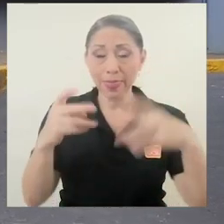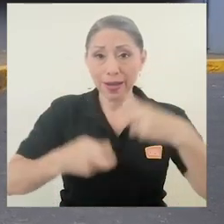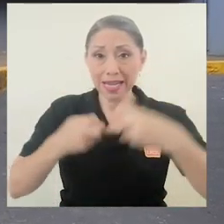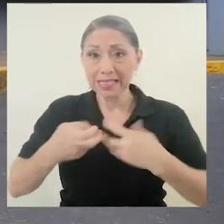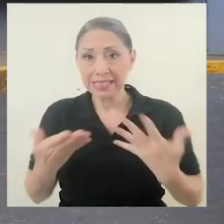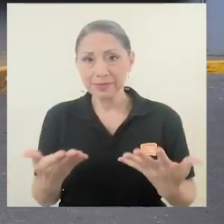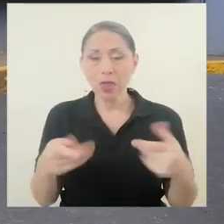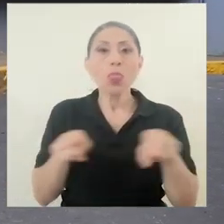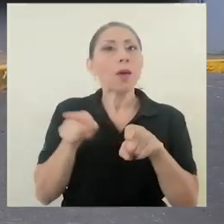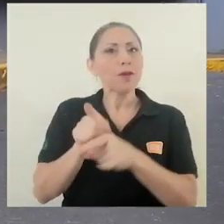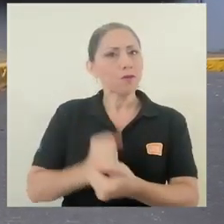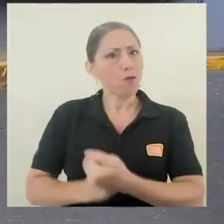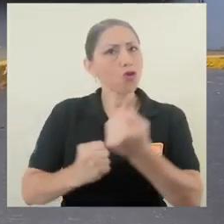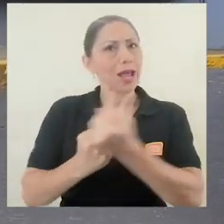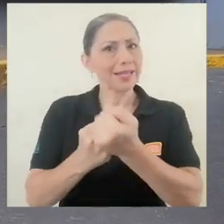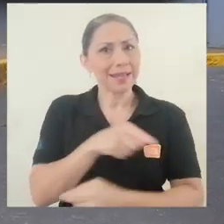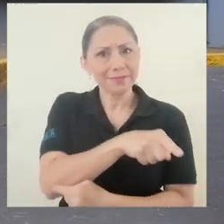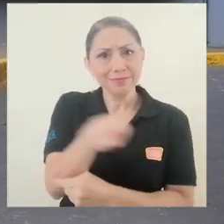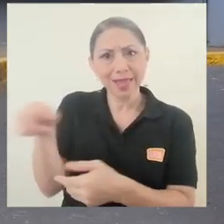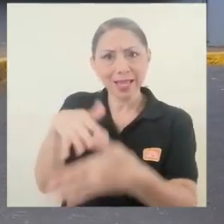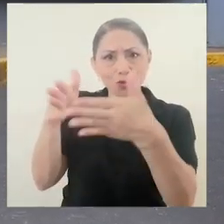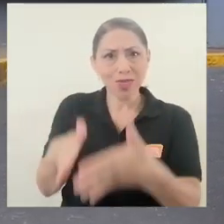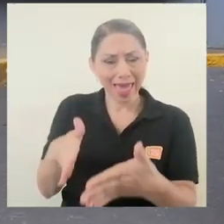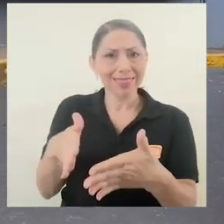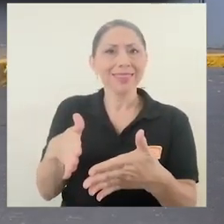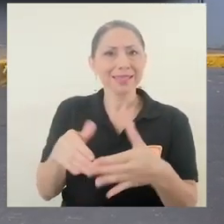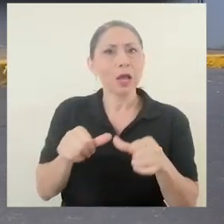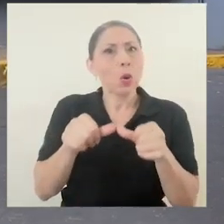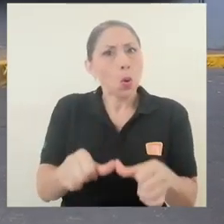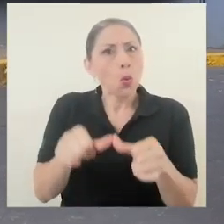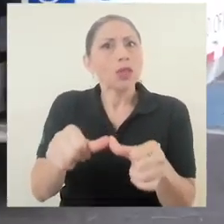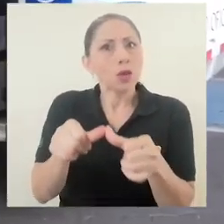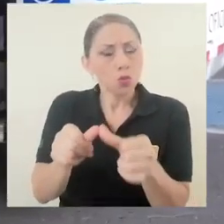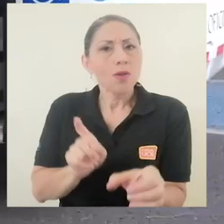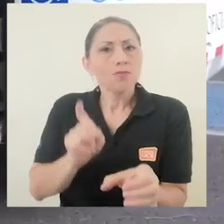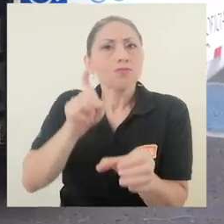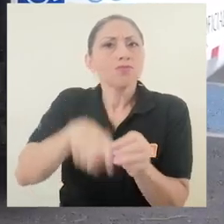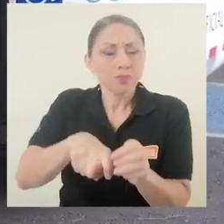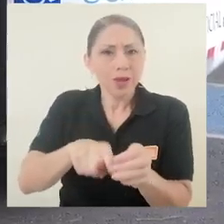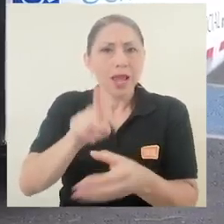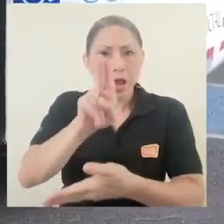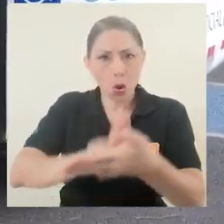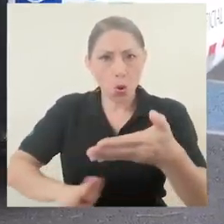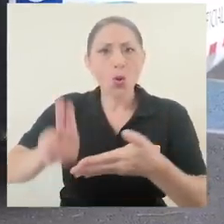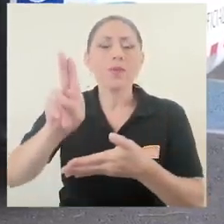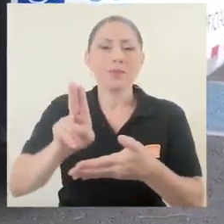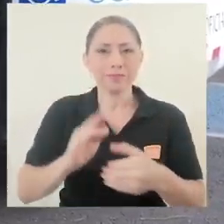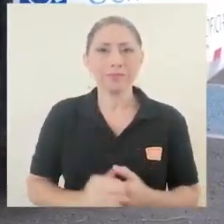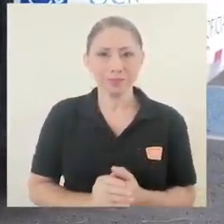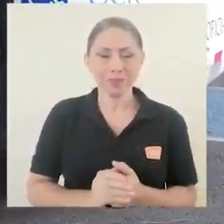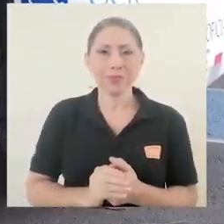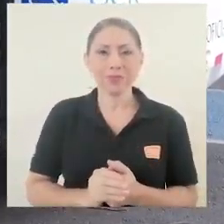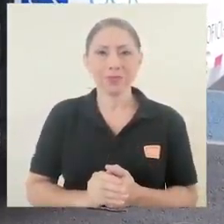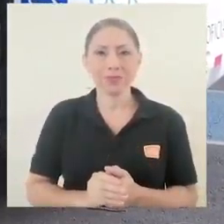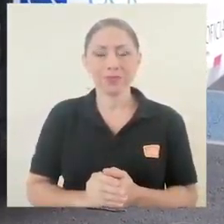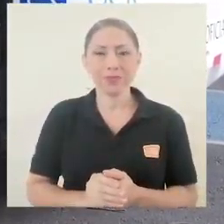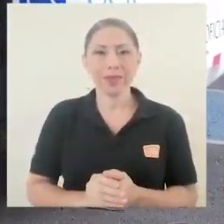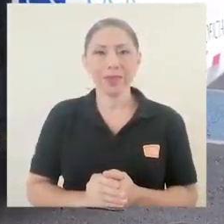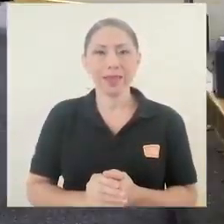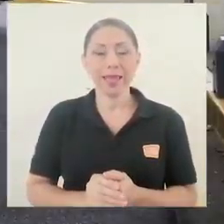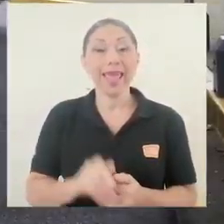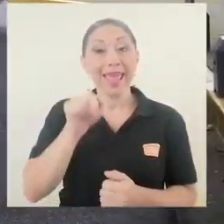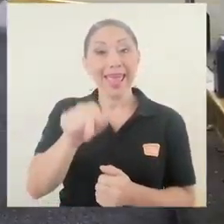fortalecer la permanencia de los estudiantes y la continuidad de sus estudios en la educación universitaria pública.